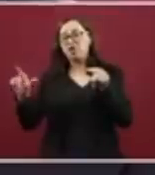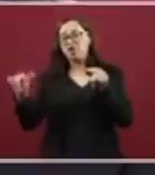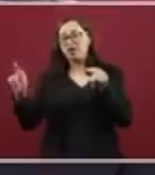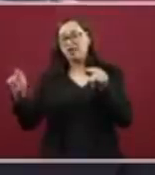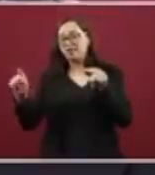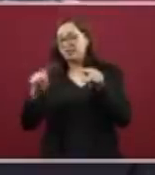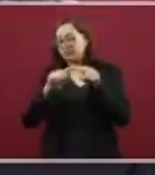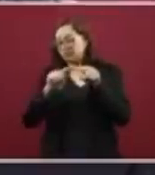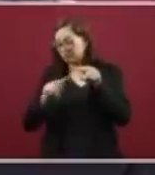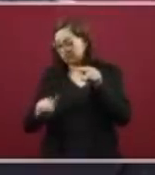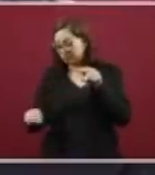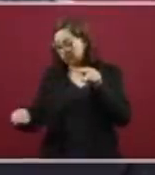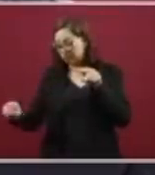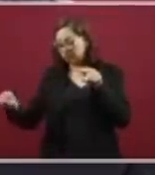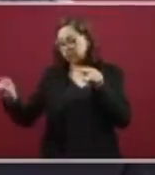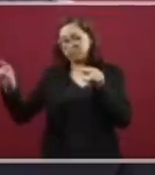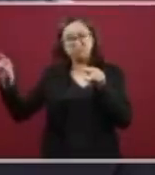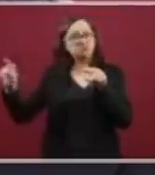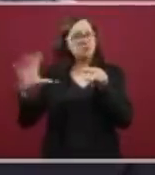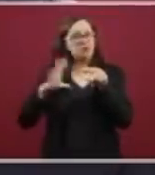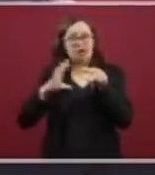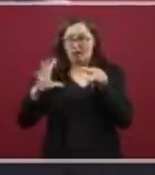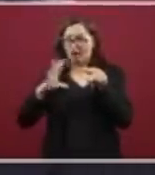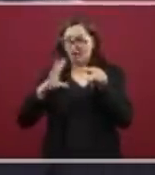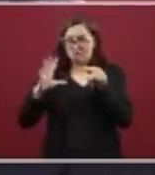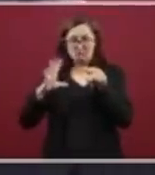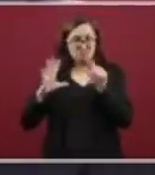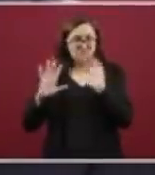Para llegar a Cancún, por ejemplo,